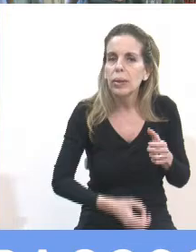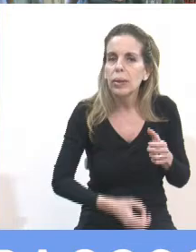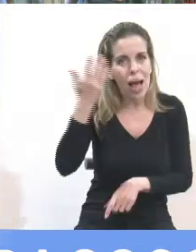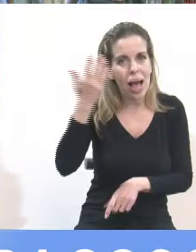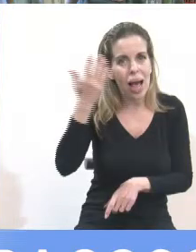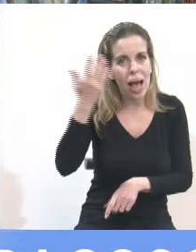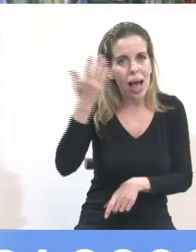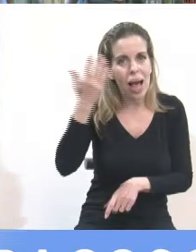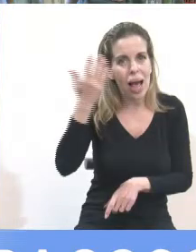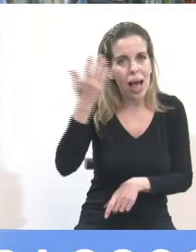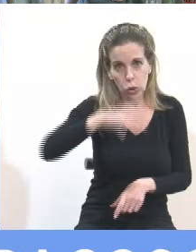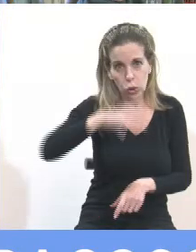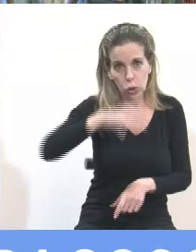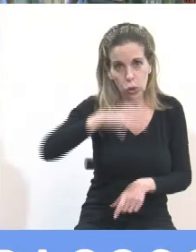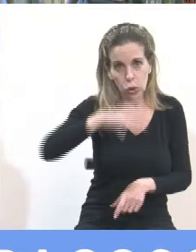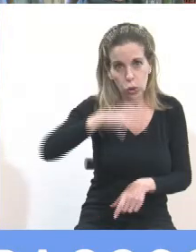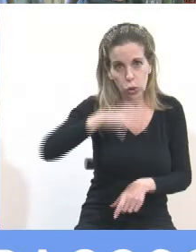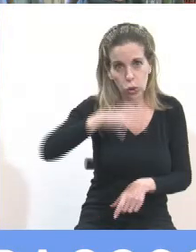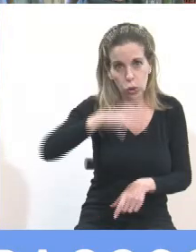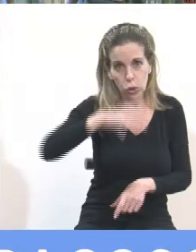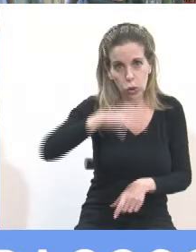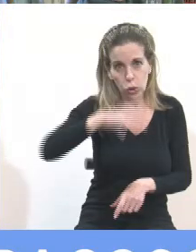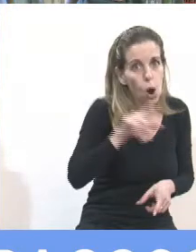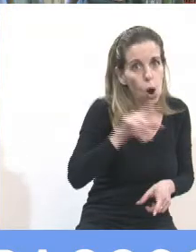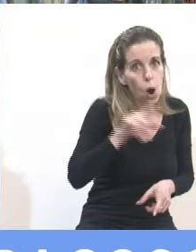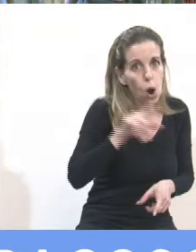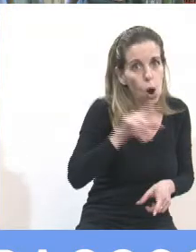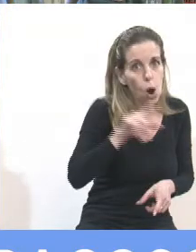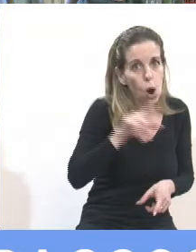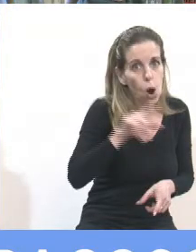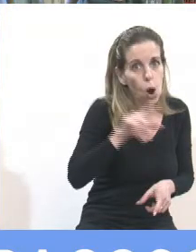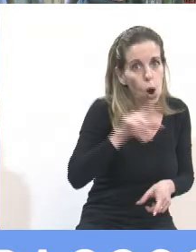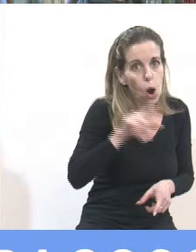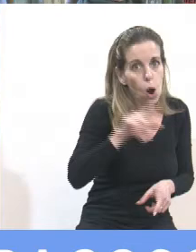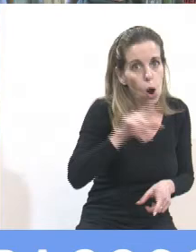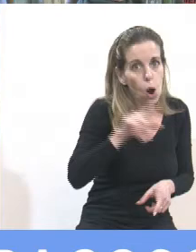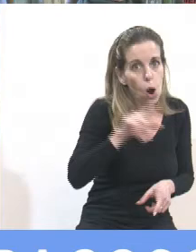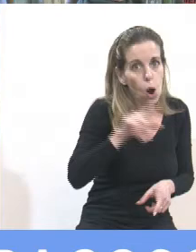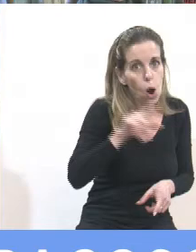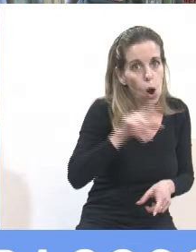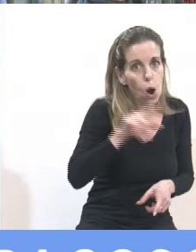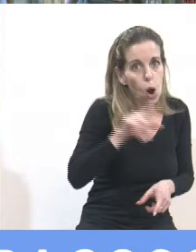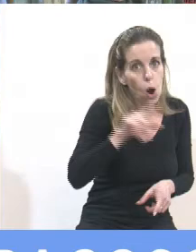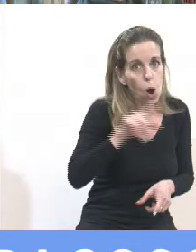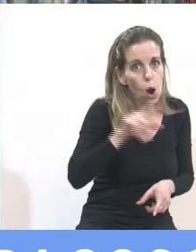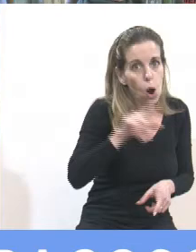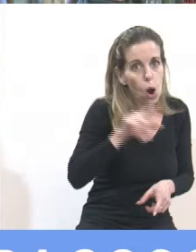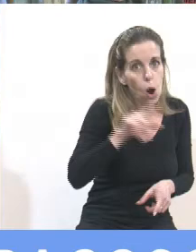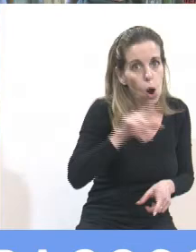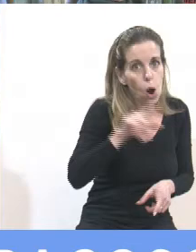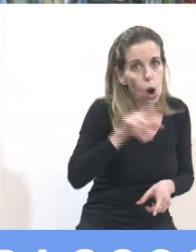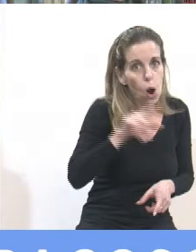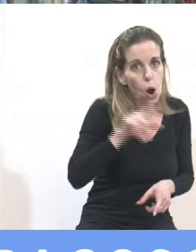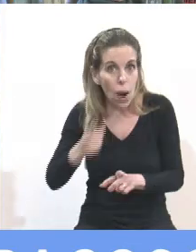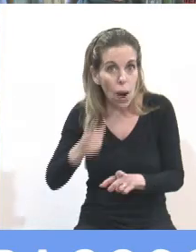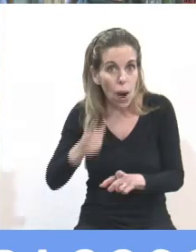en General Pico, que cumple su condena perpetua en una cárcel fuera de la provincia, contactaba